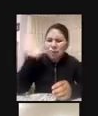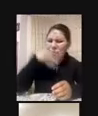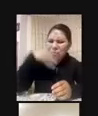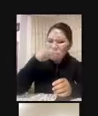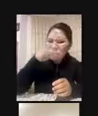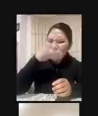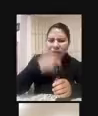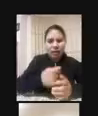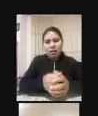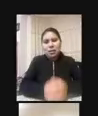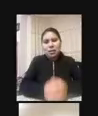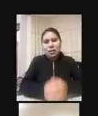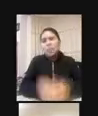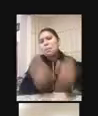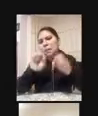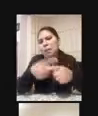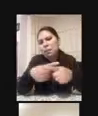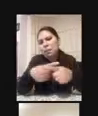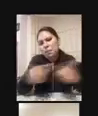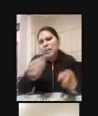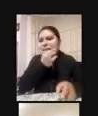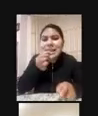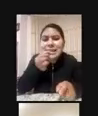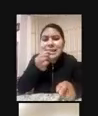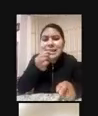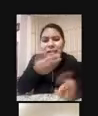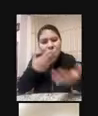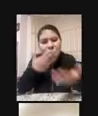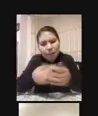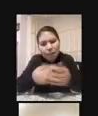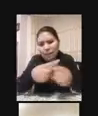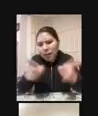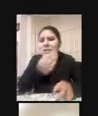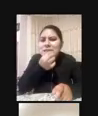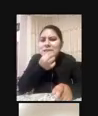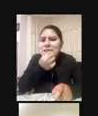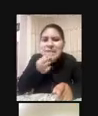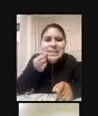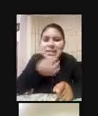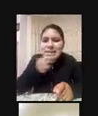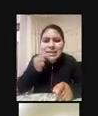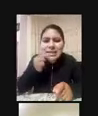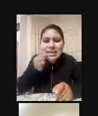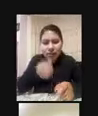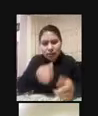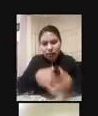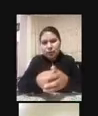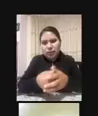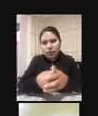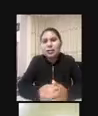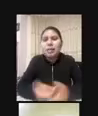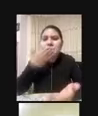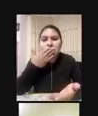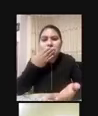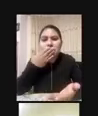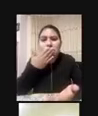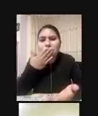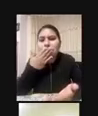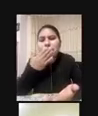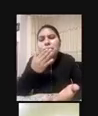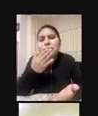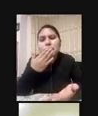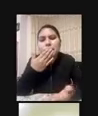presenta un mal olor y es causado precisamente por la gingivitis. ¿Por qué se da esta gingivitis? Porque hay un acúmulo de placa bacteriana o lo que ahora